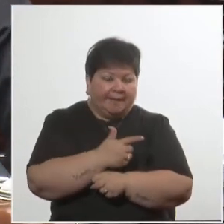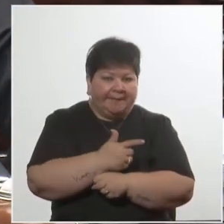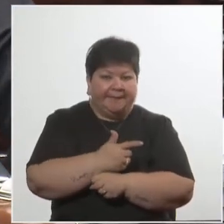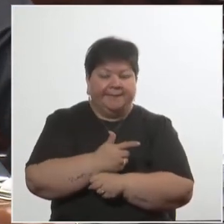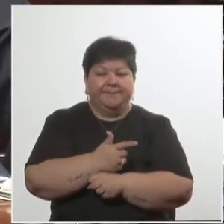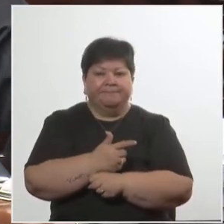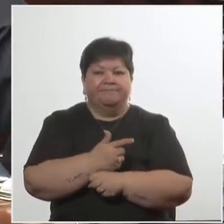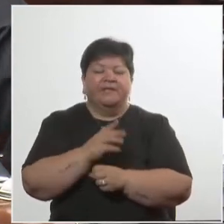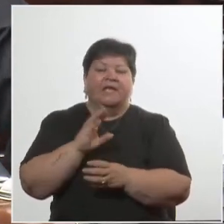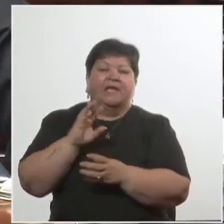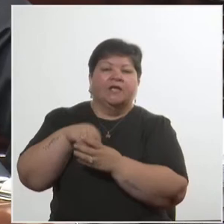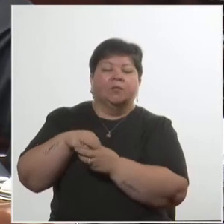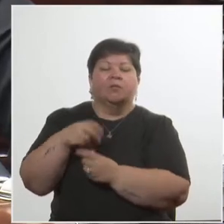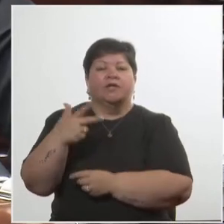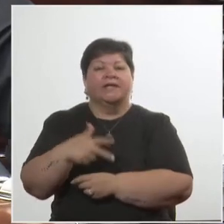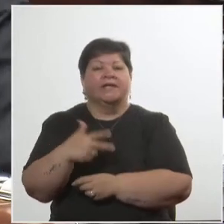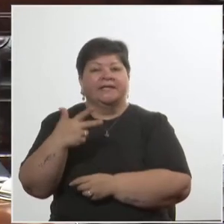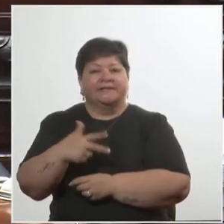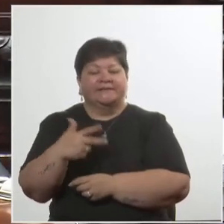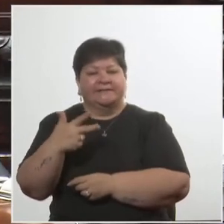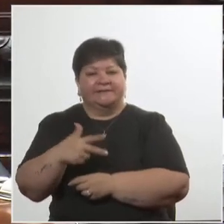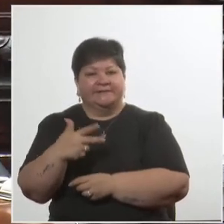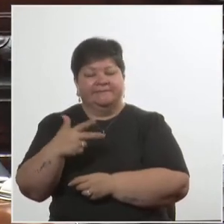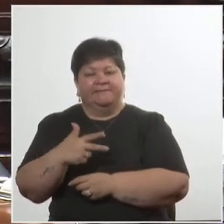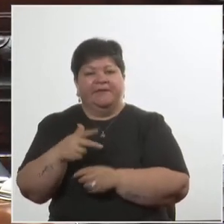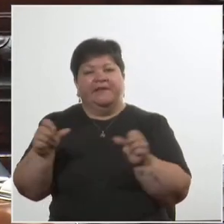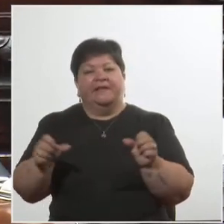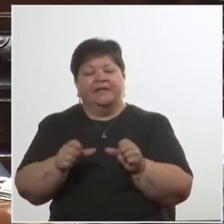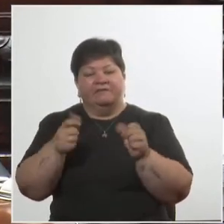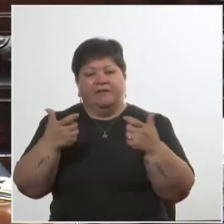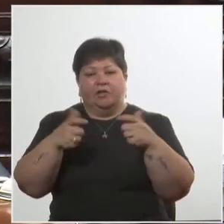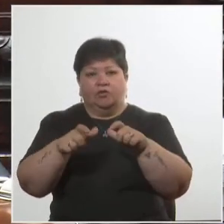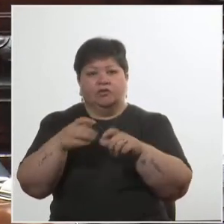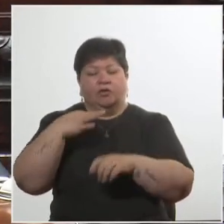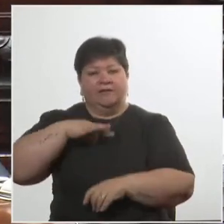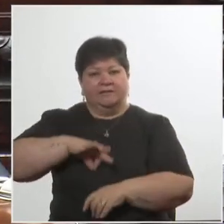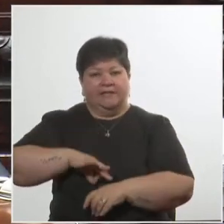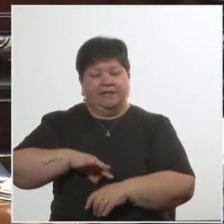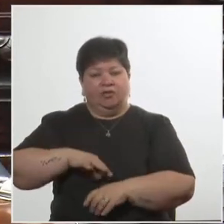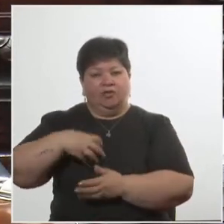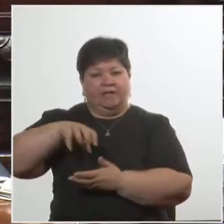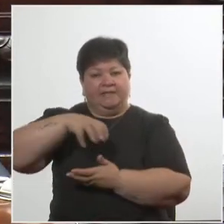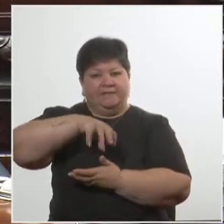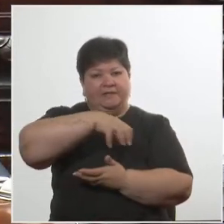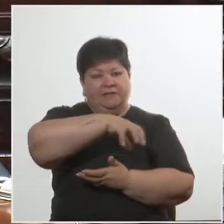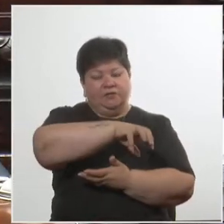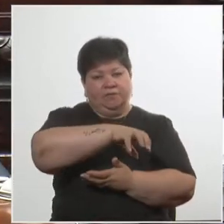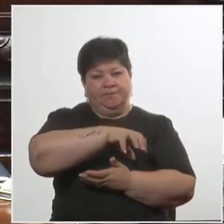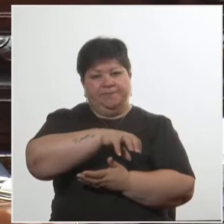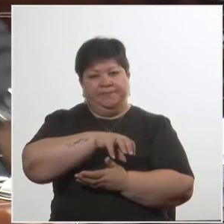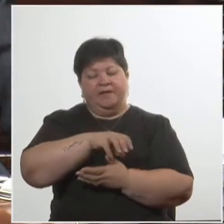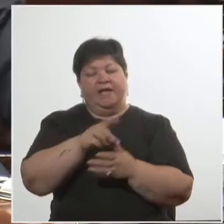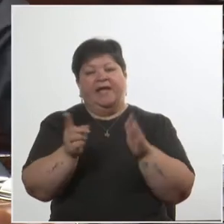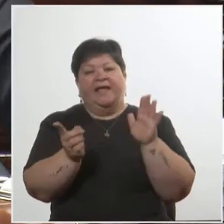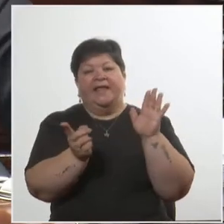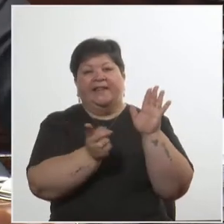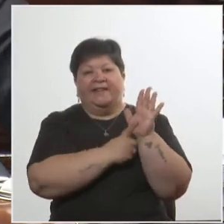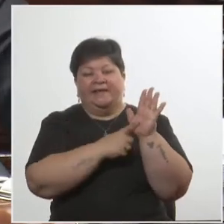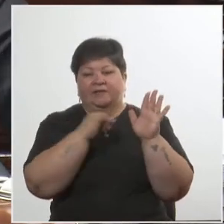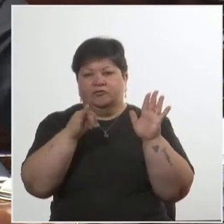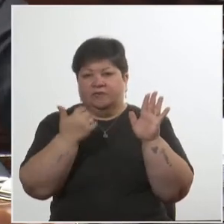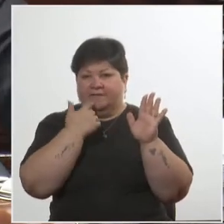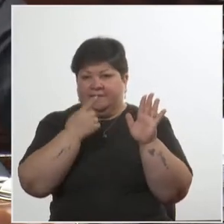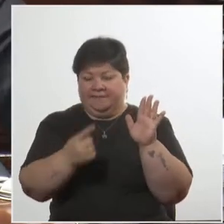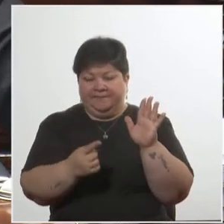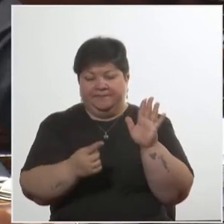están incluidas en el grupo Trece de actividad para los consejos de salarios según la clasificación establecida en el decreto correspondiente